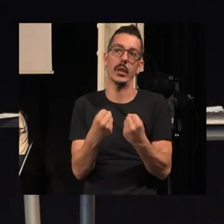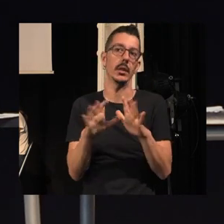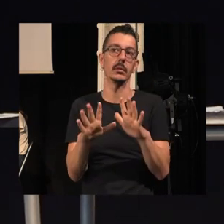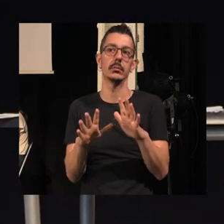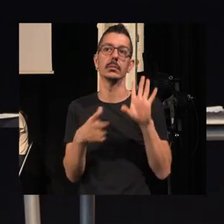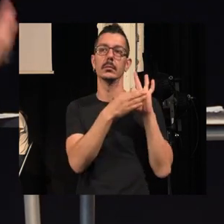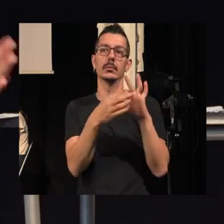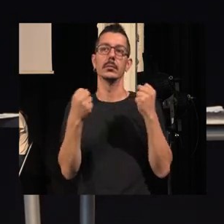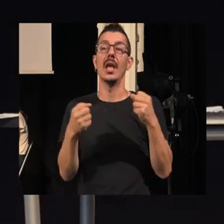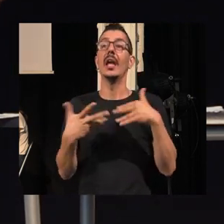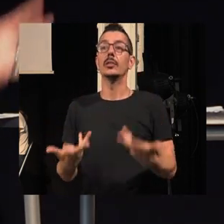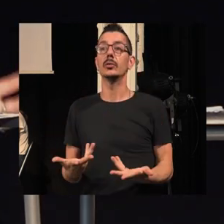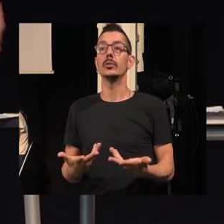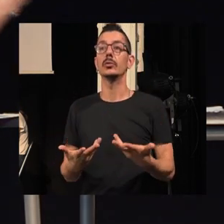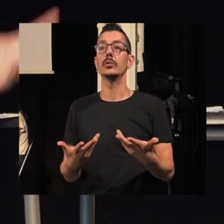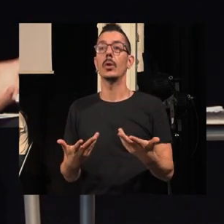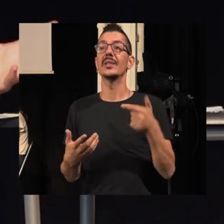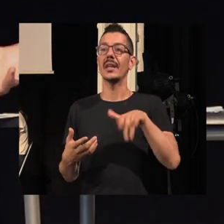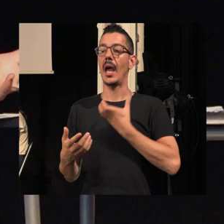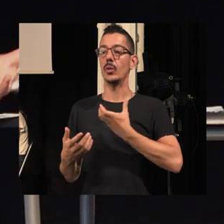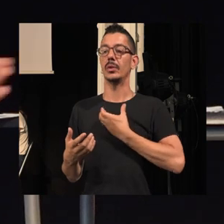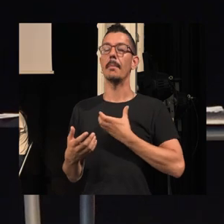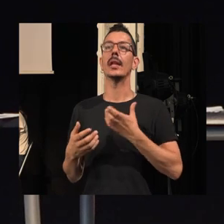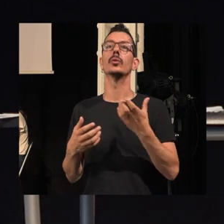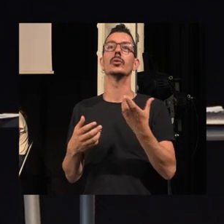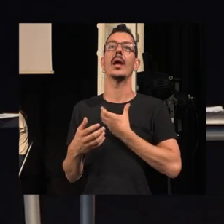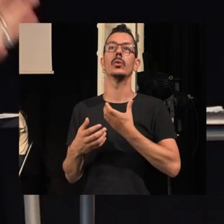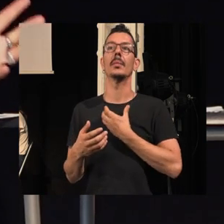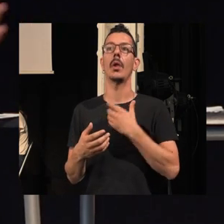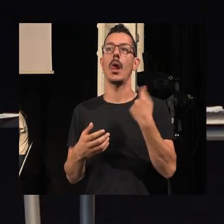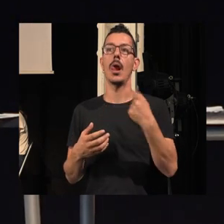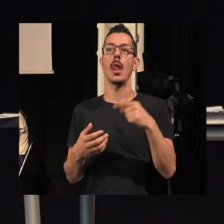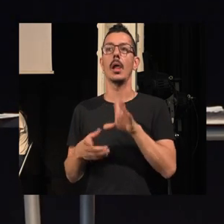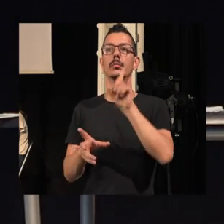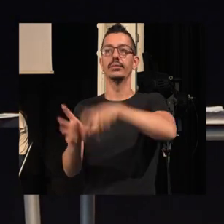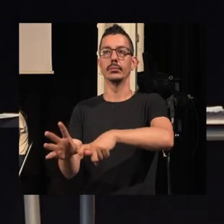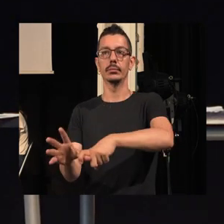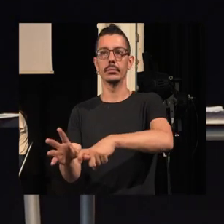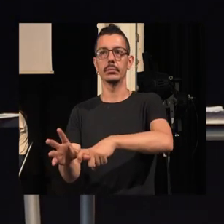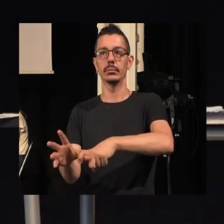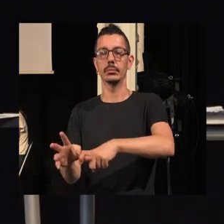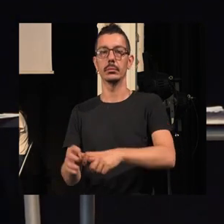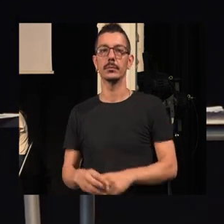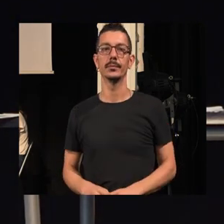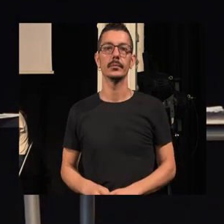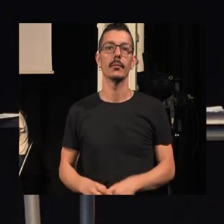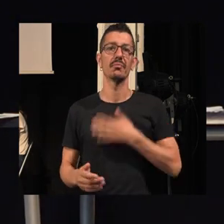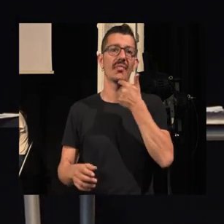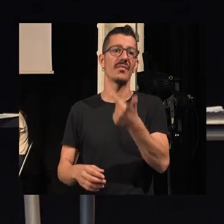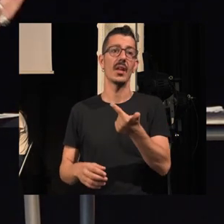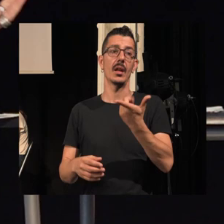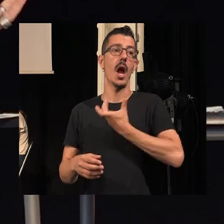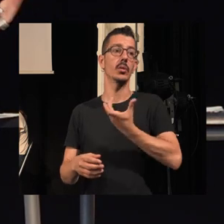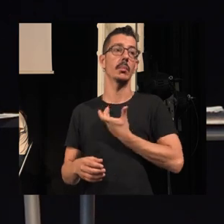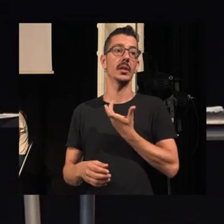olvidemos. Entonces, ahí están los ayuntamientos están, digamos, inscritos